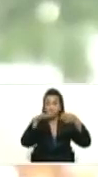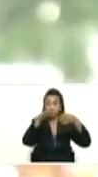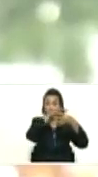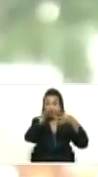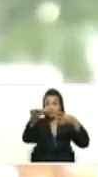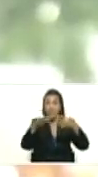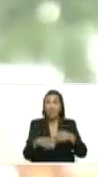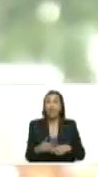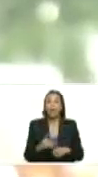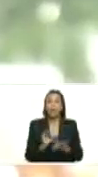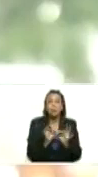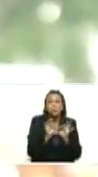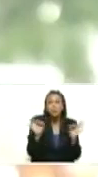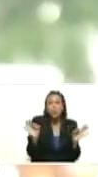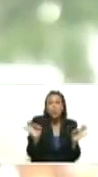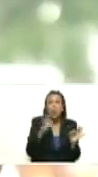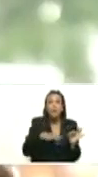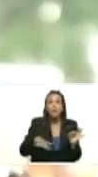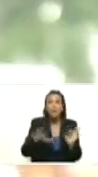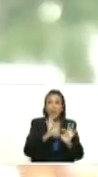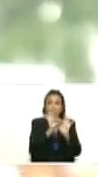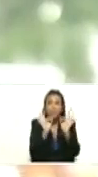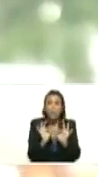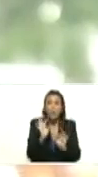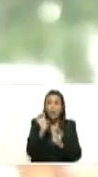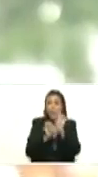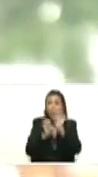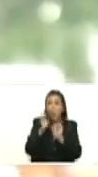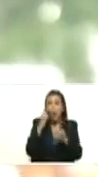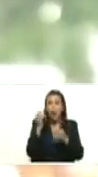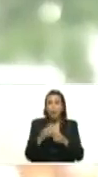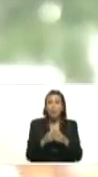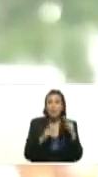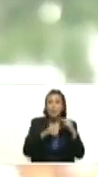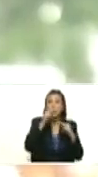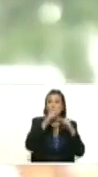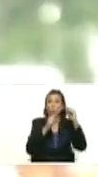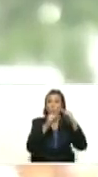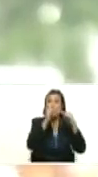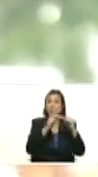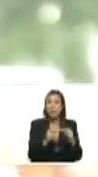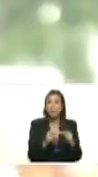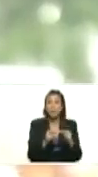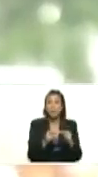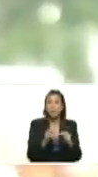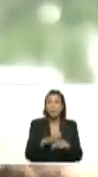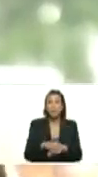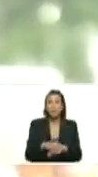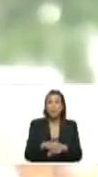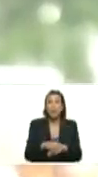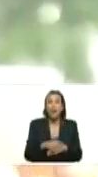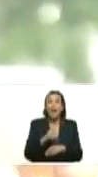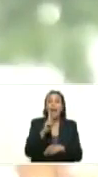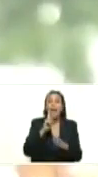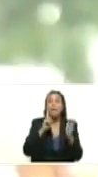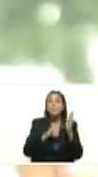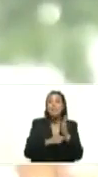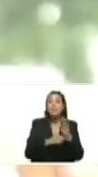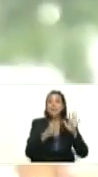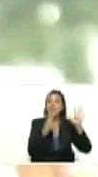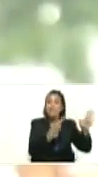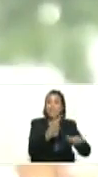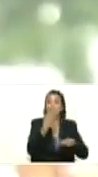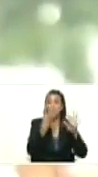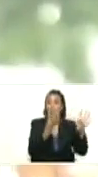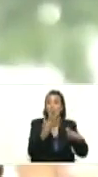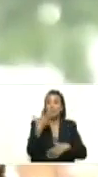es el 1-1. De ahí, ese fue el barco que fue construido en Escocia en 1795 y